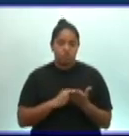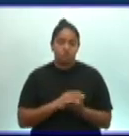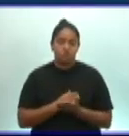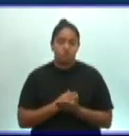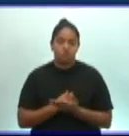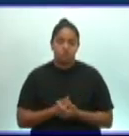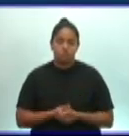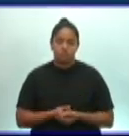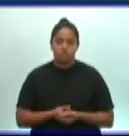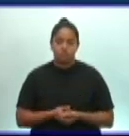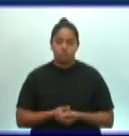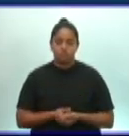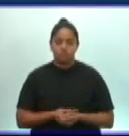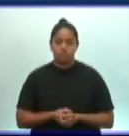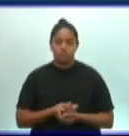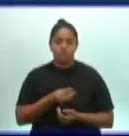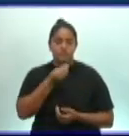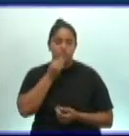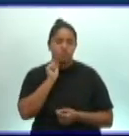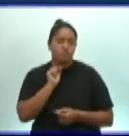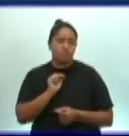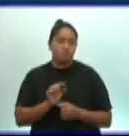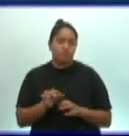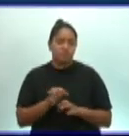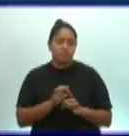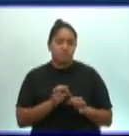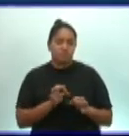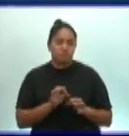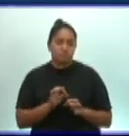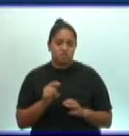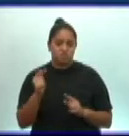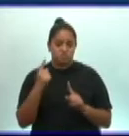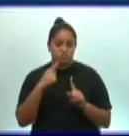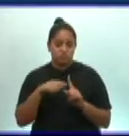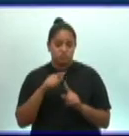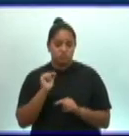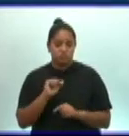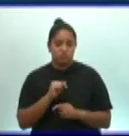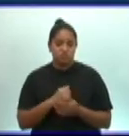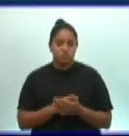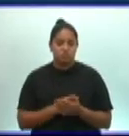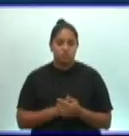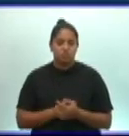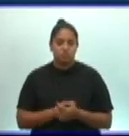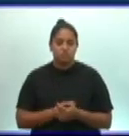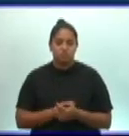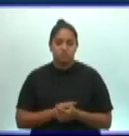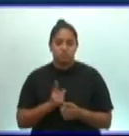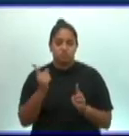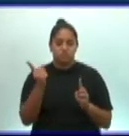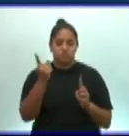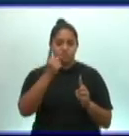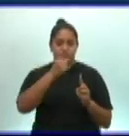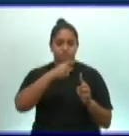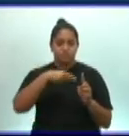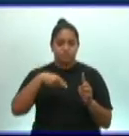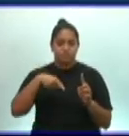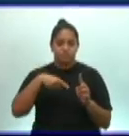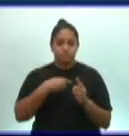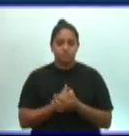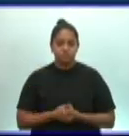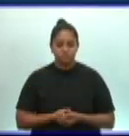pues esta partícula describe una trayectoria circunferencial, una trayectoria circular, como se está mostrando en